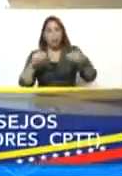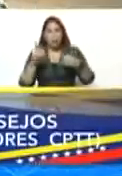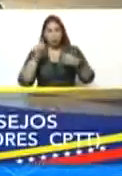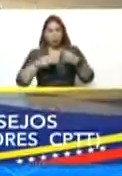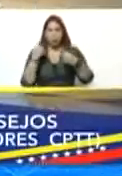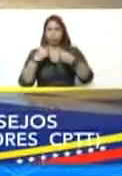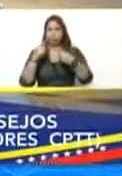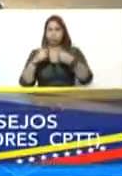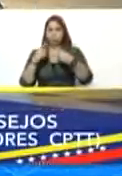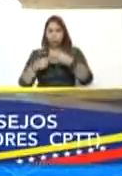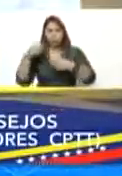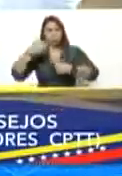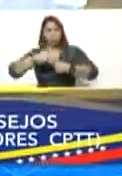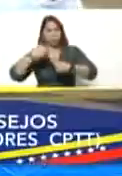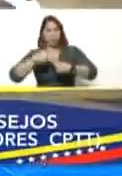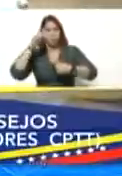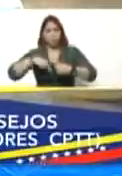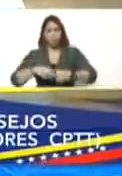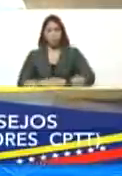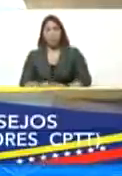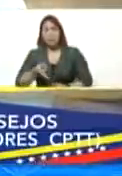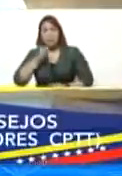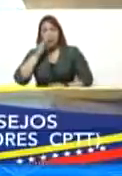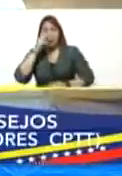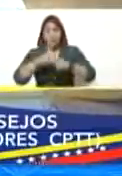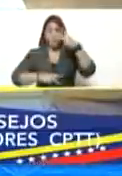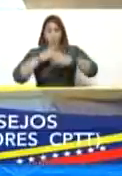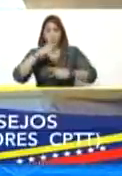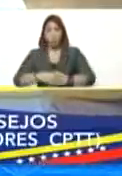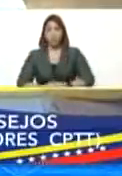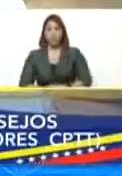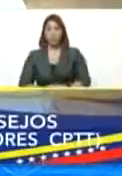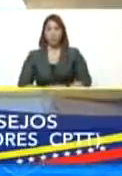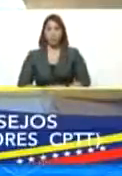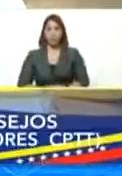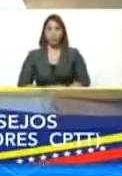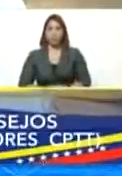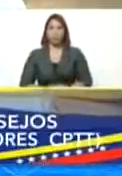producir petróleo, producir café.